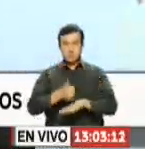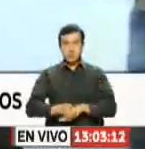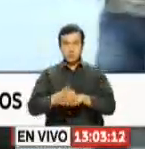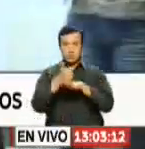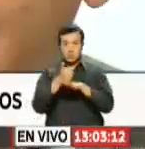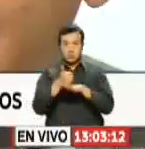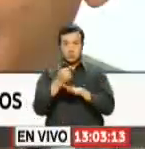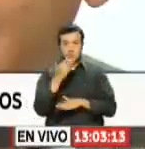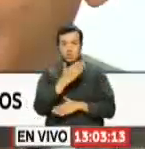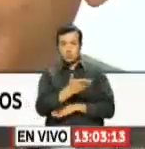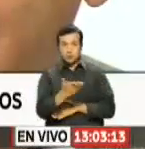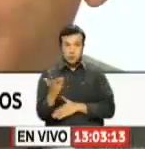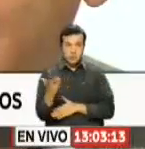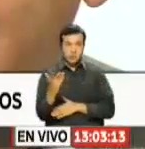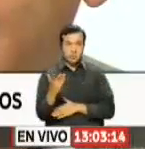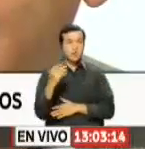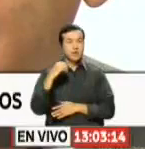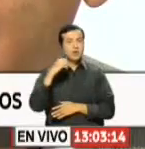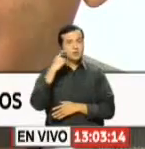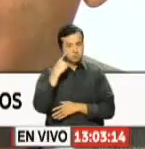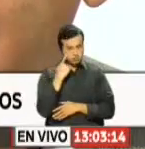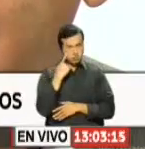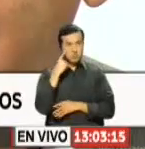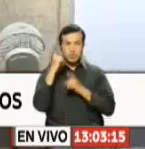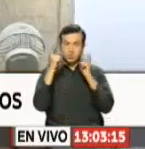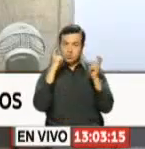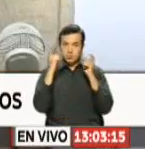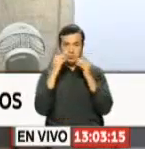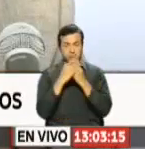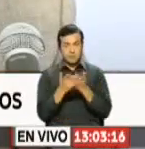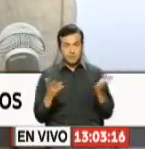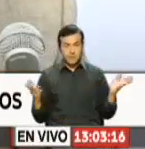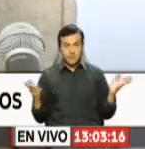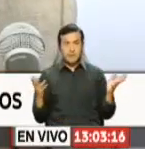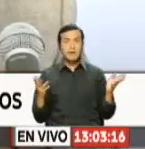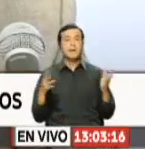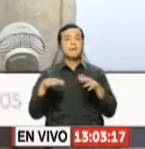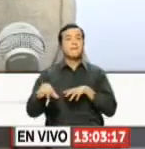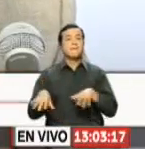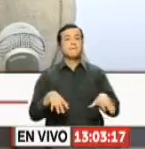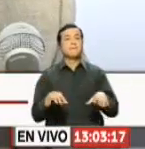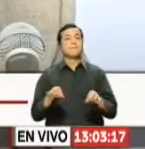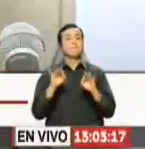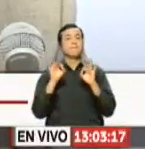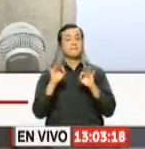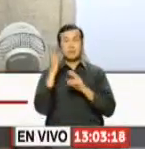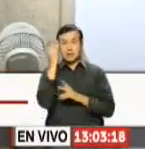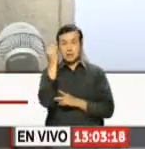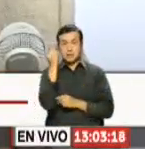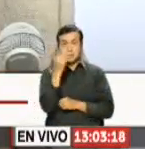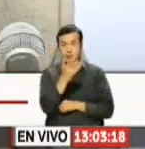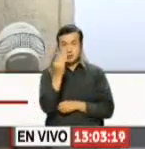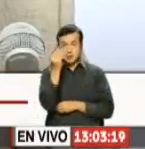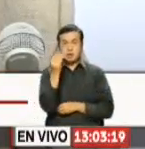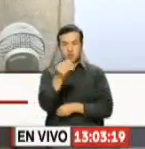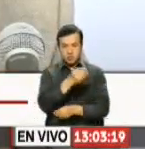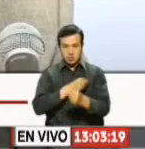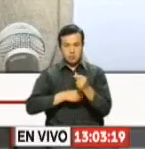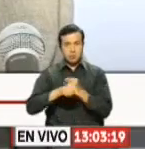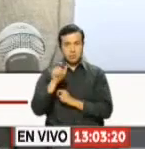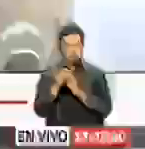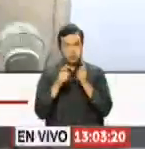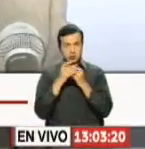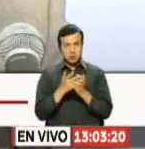del sistema financiero a ejercer los respectivos controles. Las mejores acciones para que ese dinero sea devuelto a los